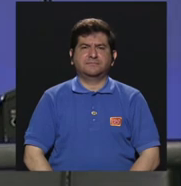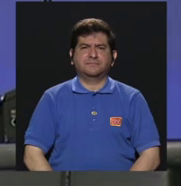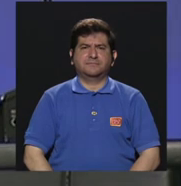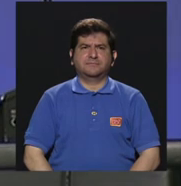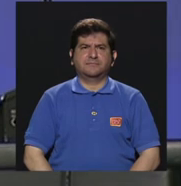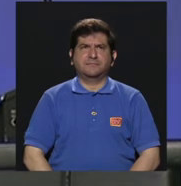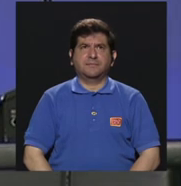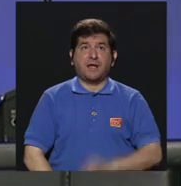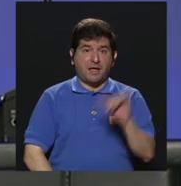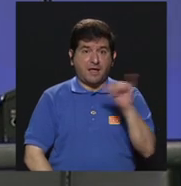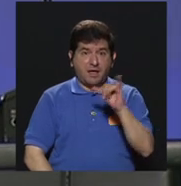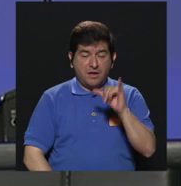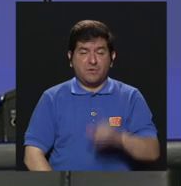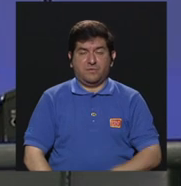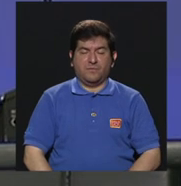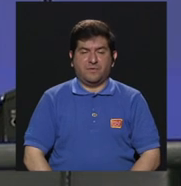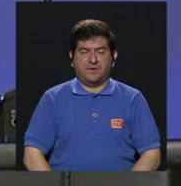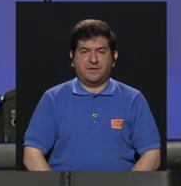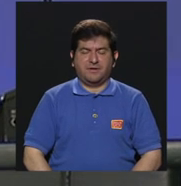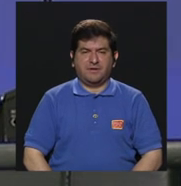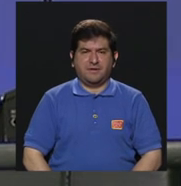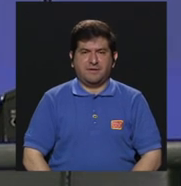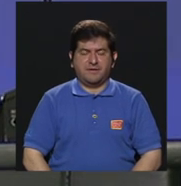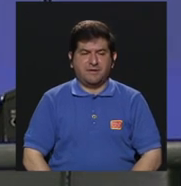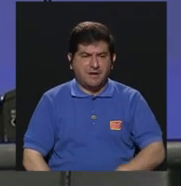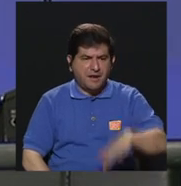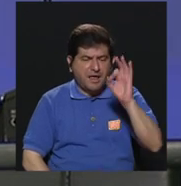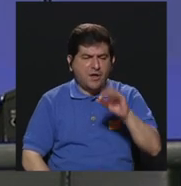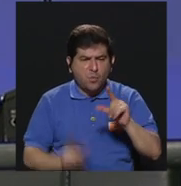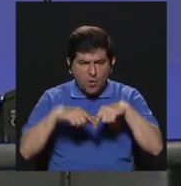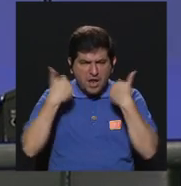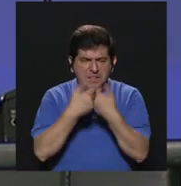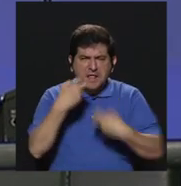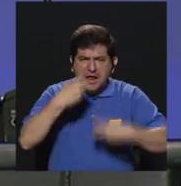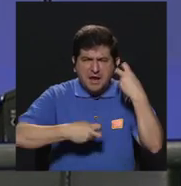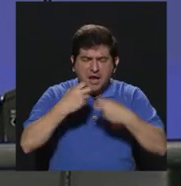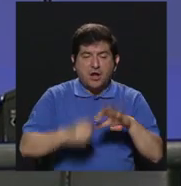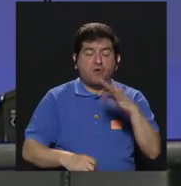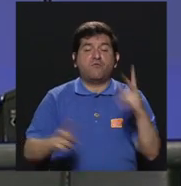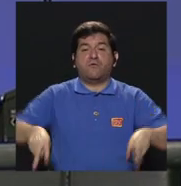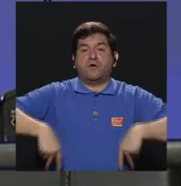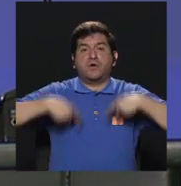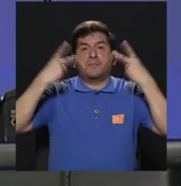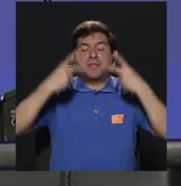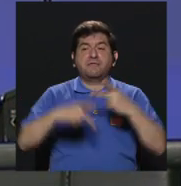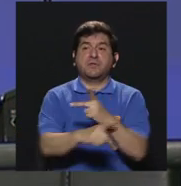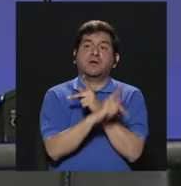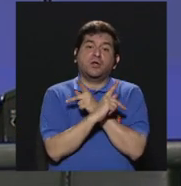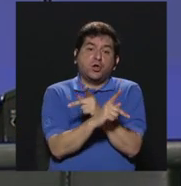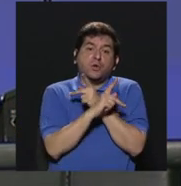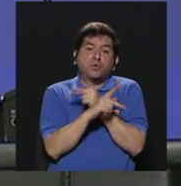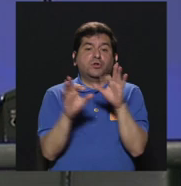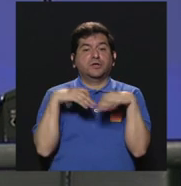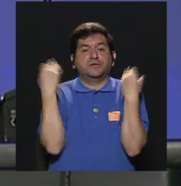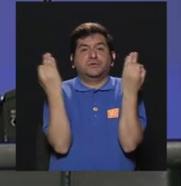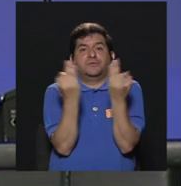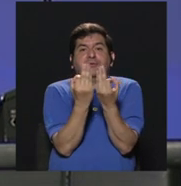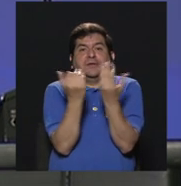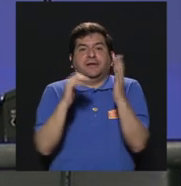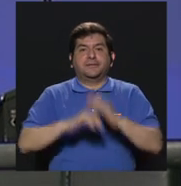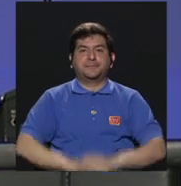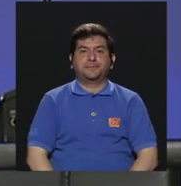Y como si fuera poco, encuentran en la pandilla medios de vida y protección para sus familias.